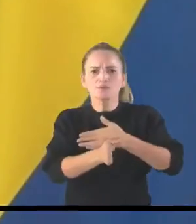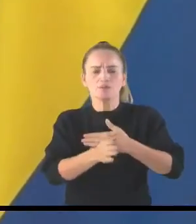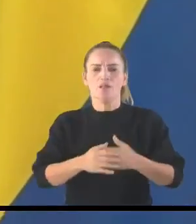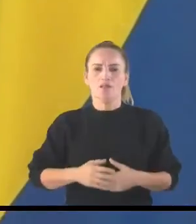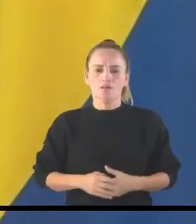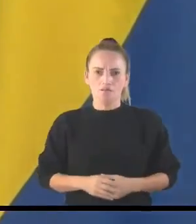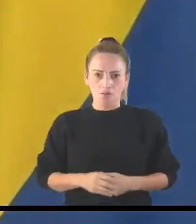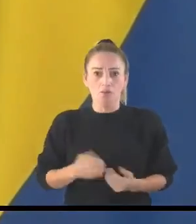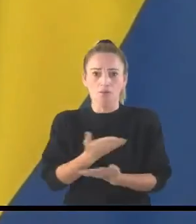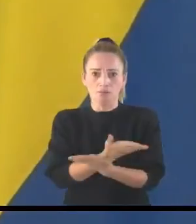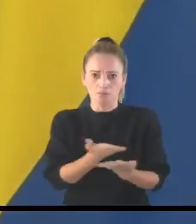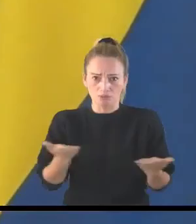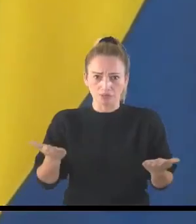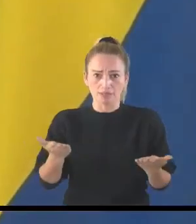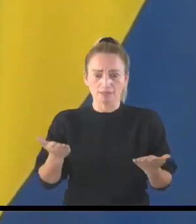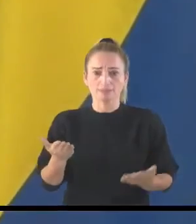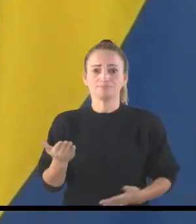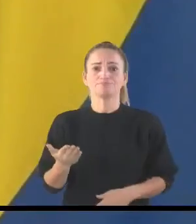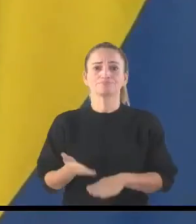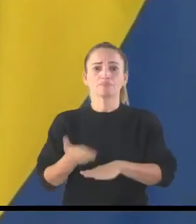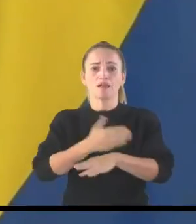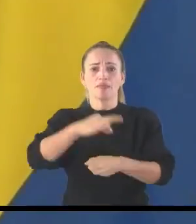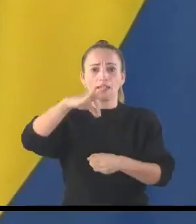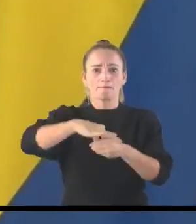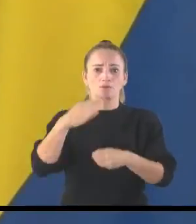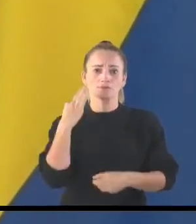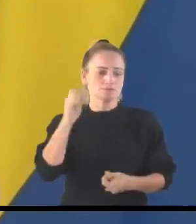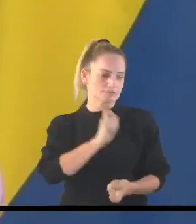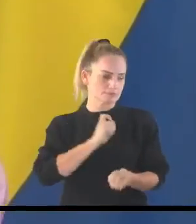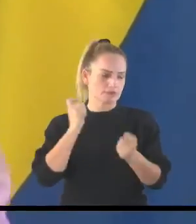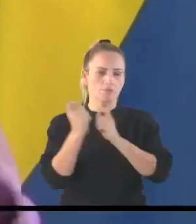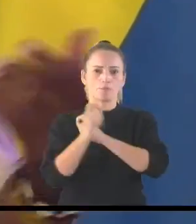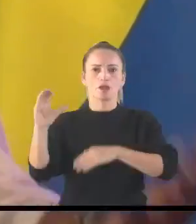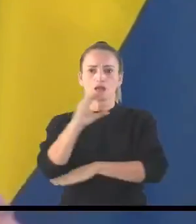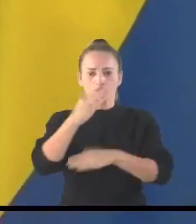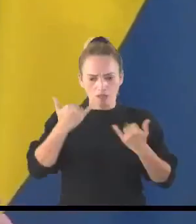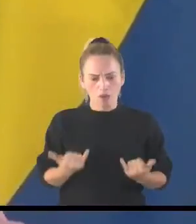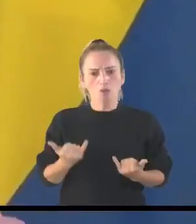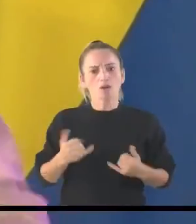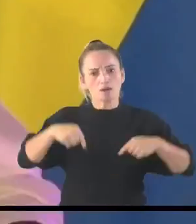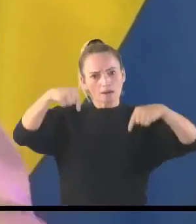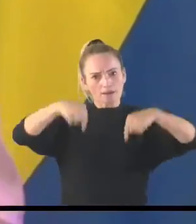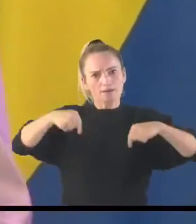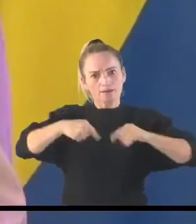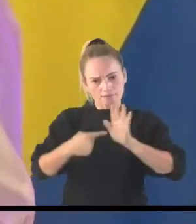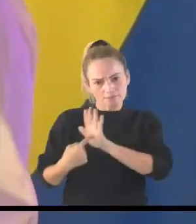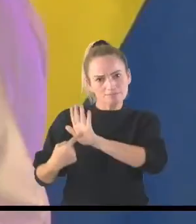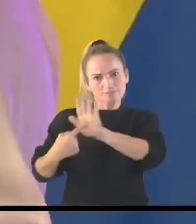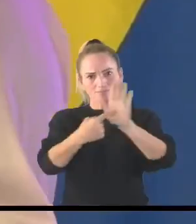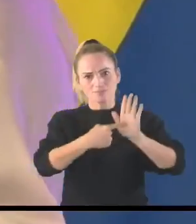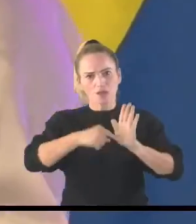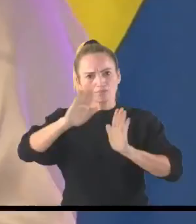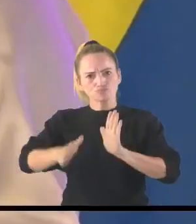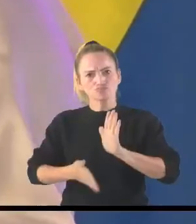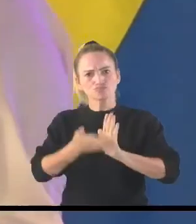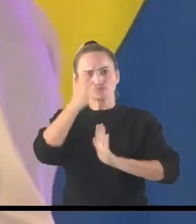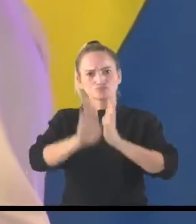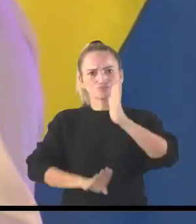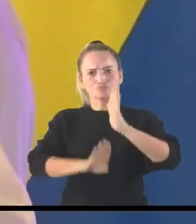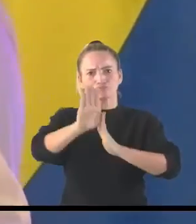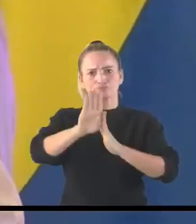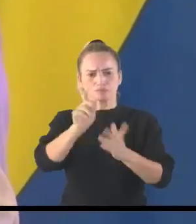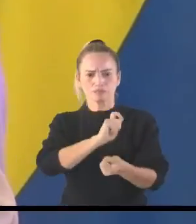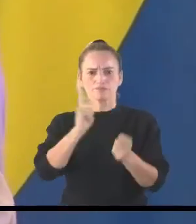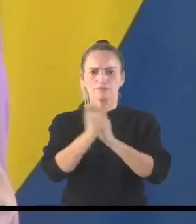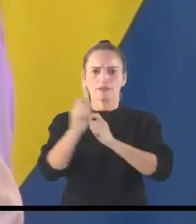ustedes. Ustedes nos eligieron para un cambio y hoy estamos aquí mostrando avances de